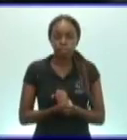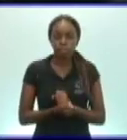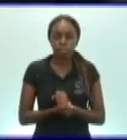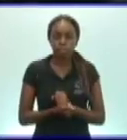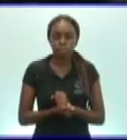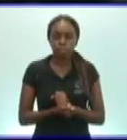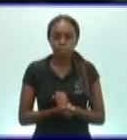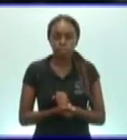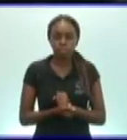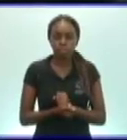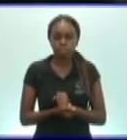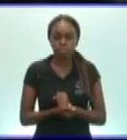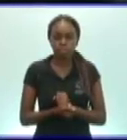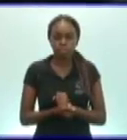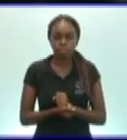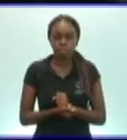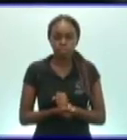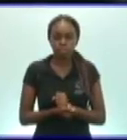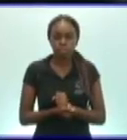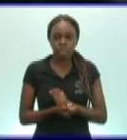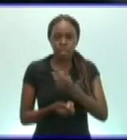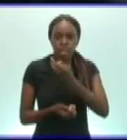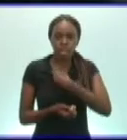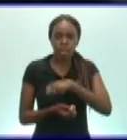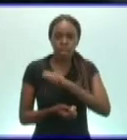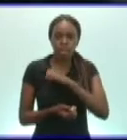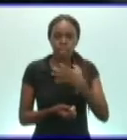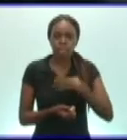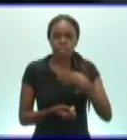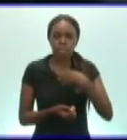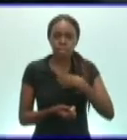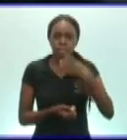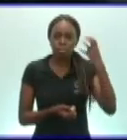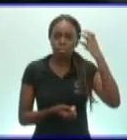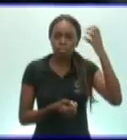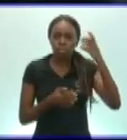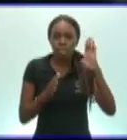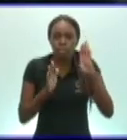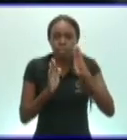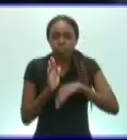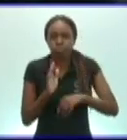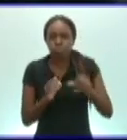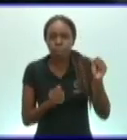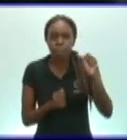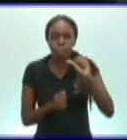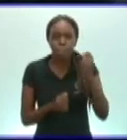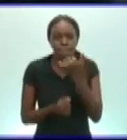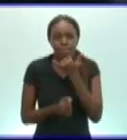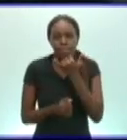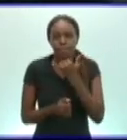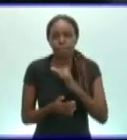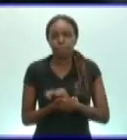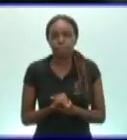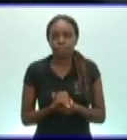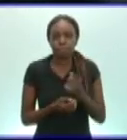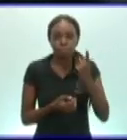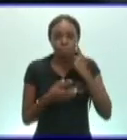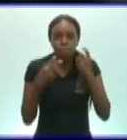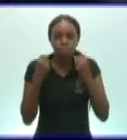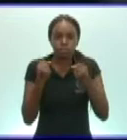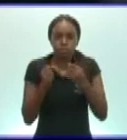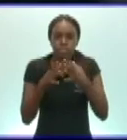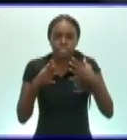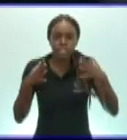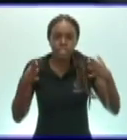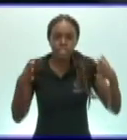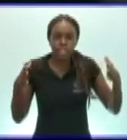Si España, el poder de España está caduco y carcomido, si lo miramos fuerte y grande